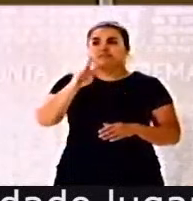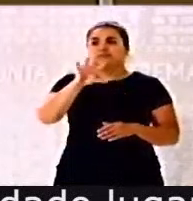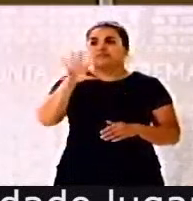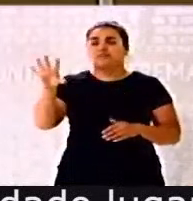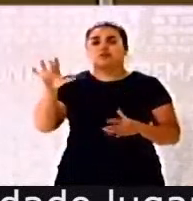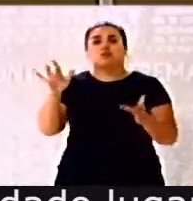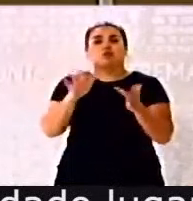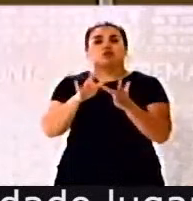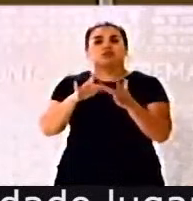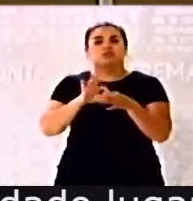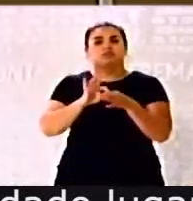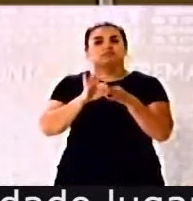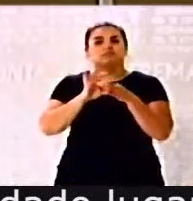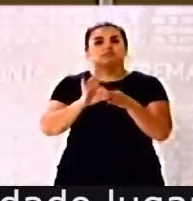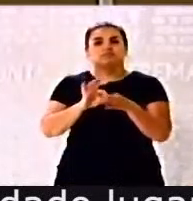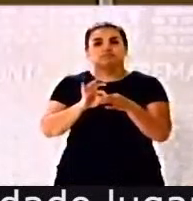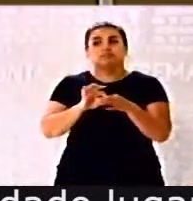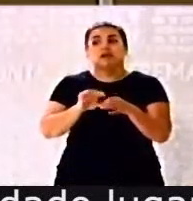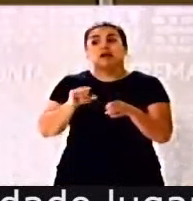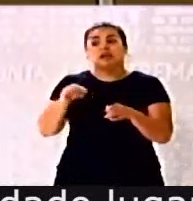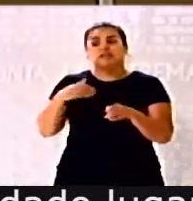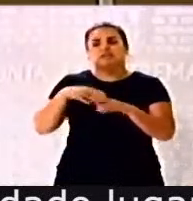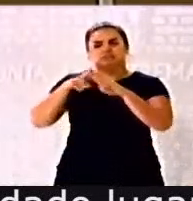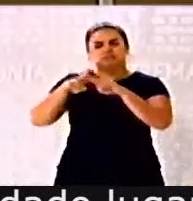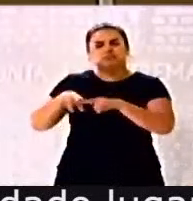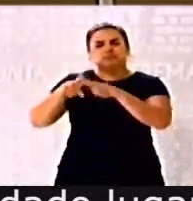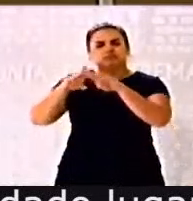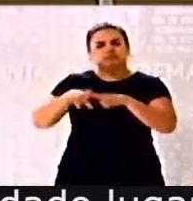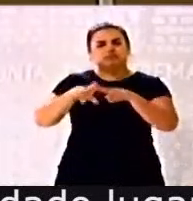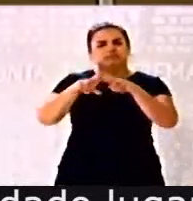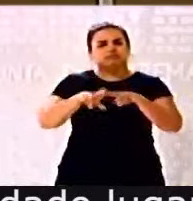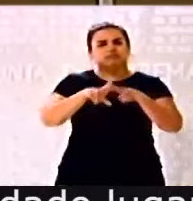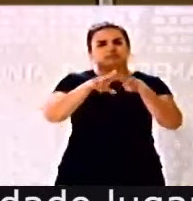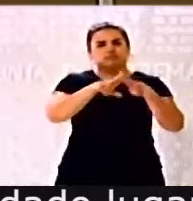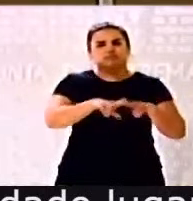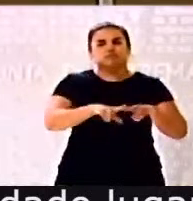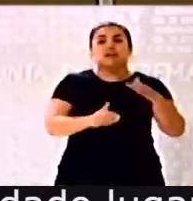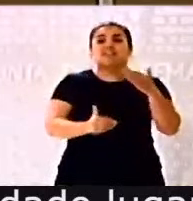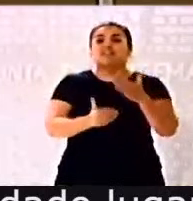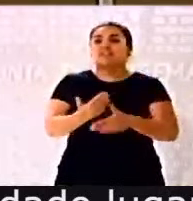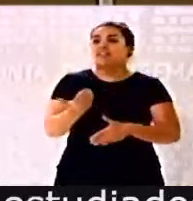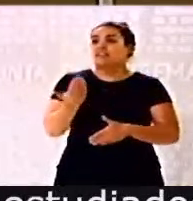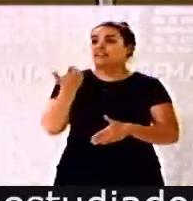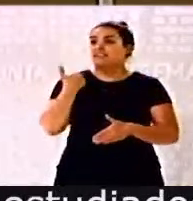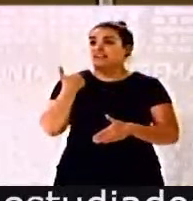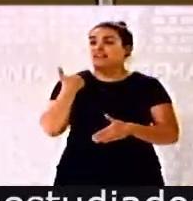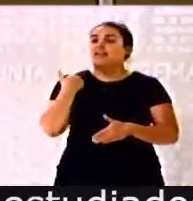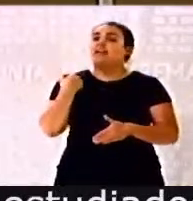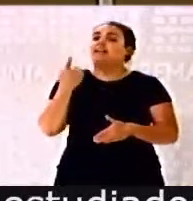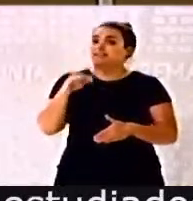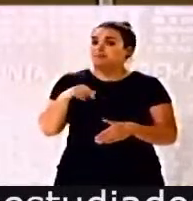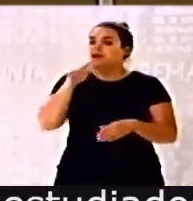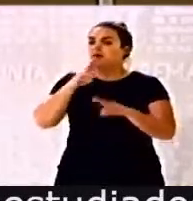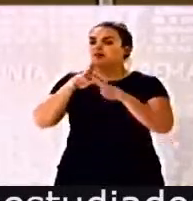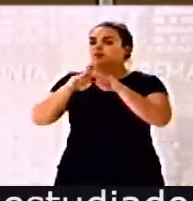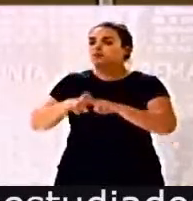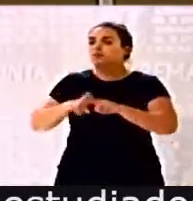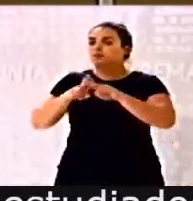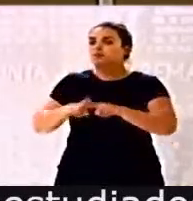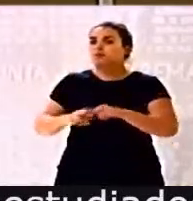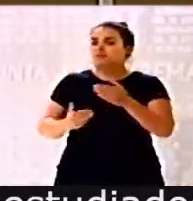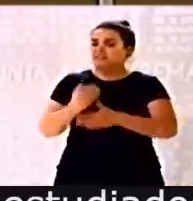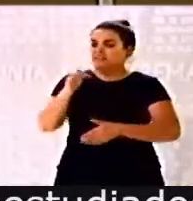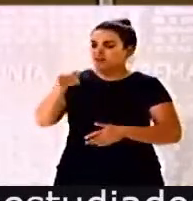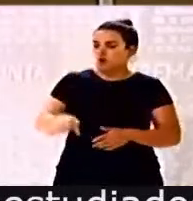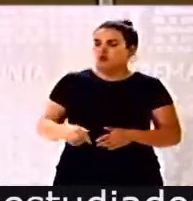contactos estrechos que han sido estudiados a lo largo del día de ayer y están siendo estudiados a lo largo del día de